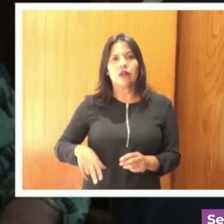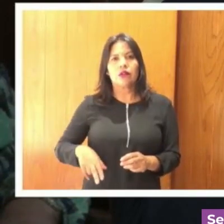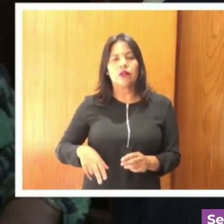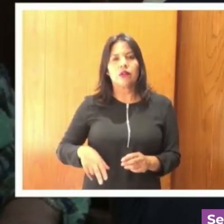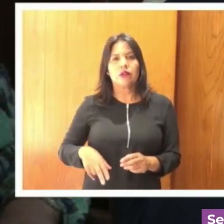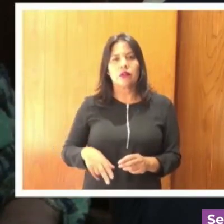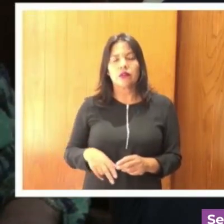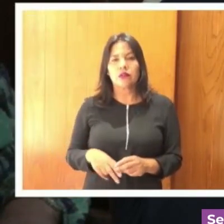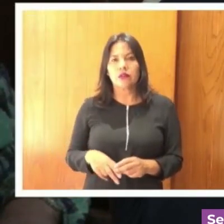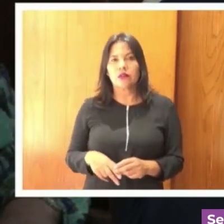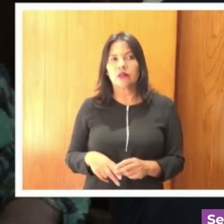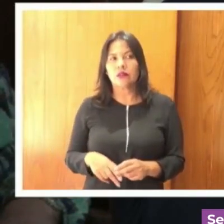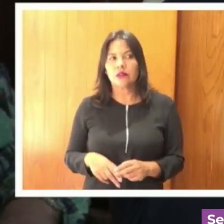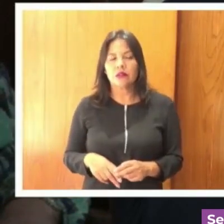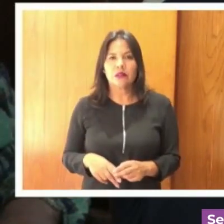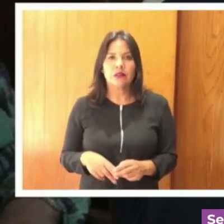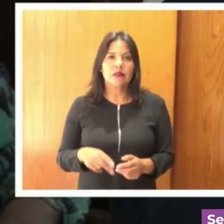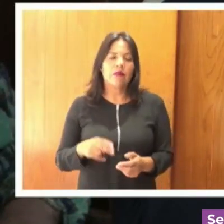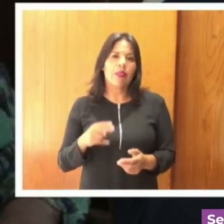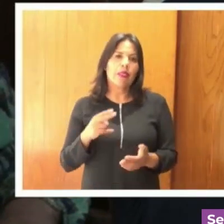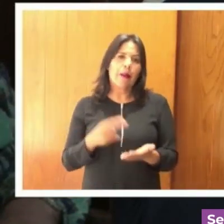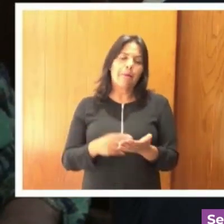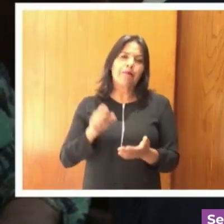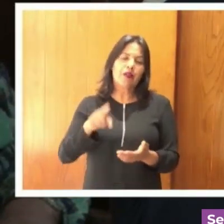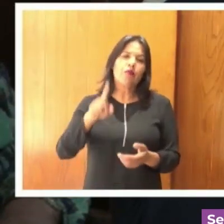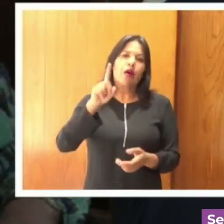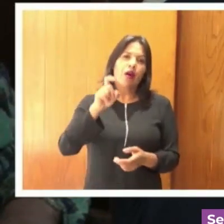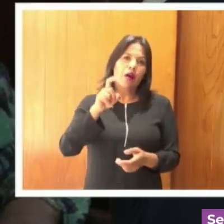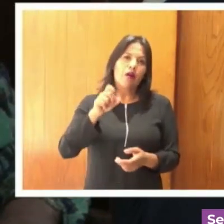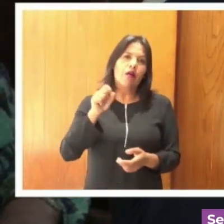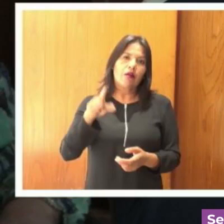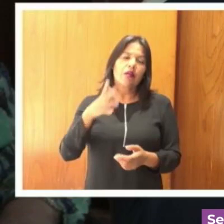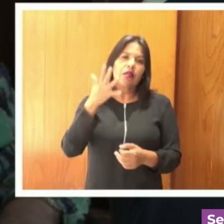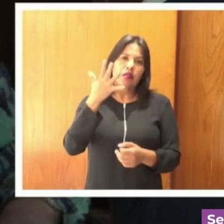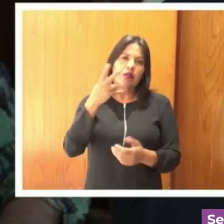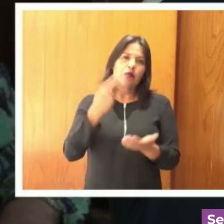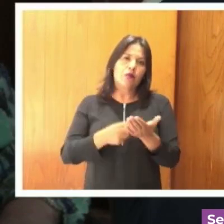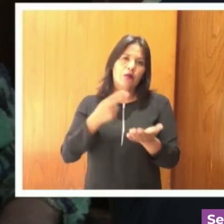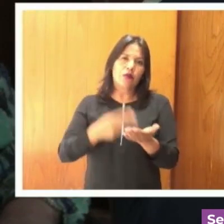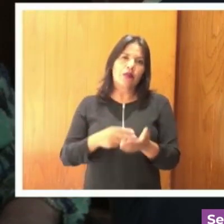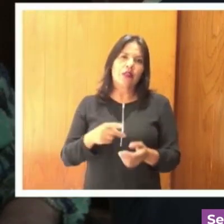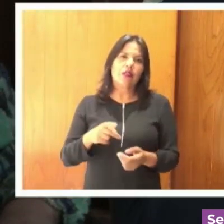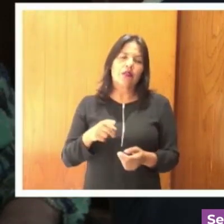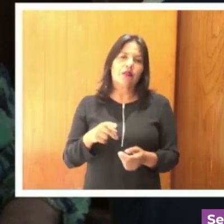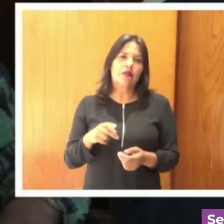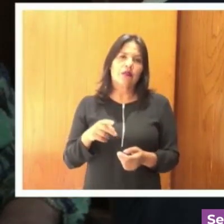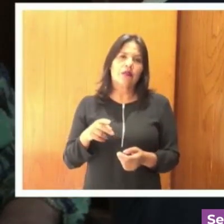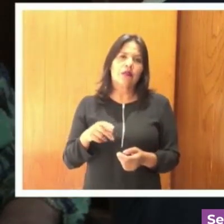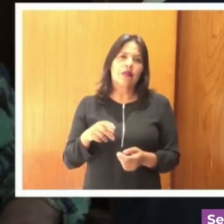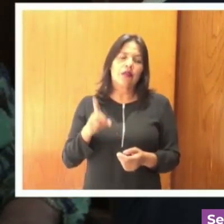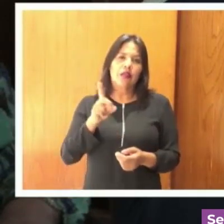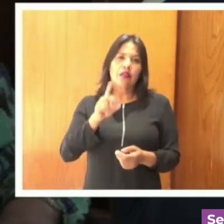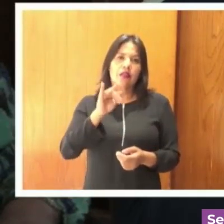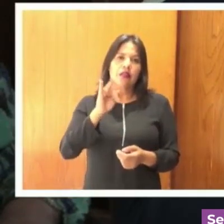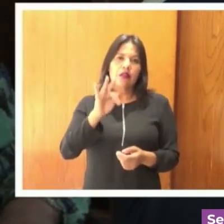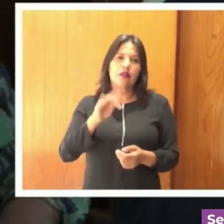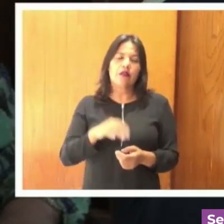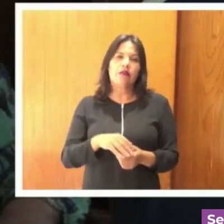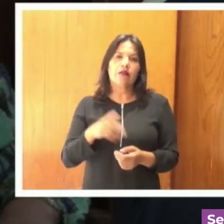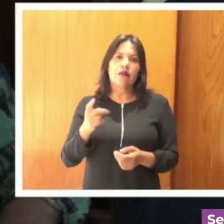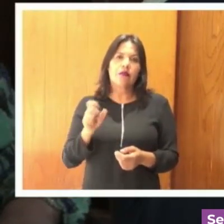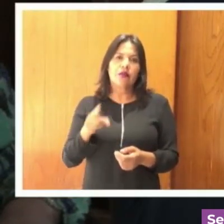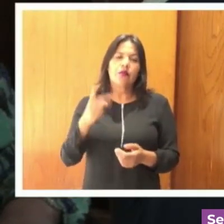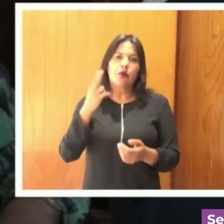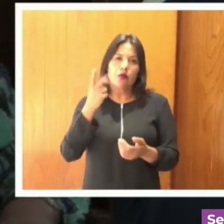amonestaciones públicas, a los organismos de agua municipales 5 amonestaciones públicas y a los organismos DIF municipales 1